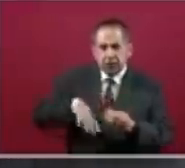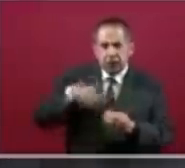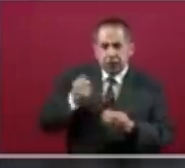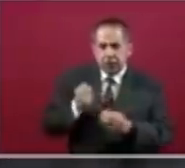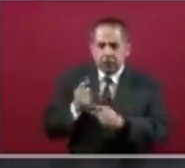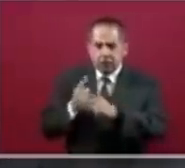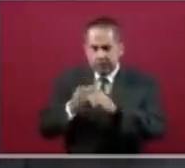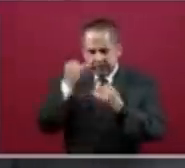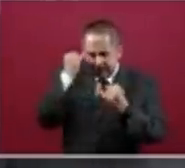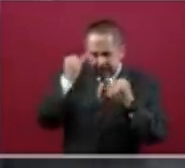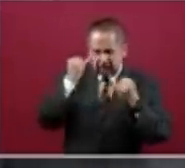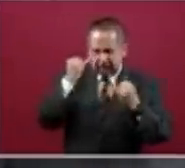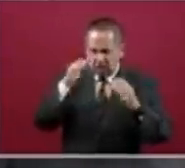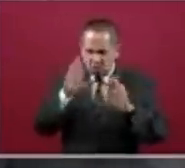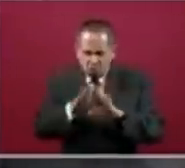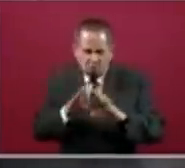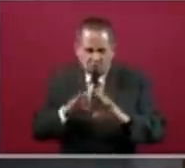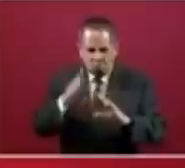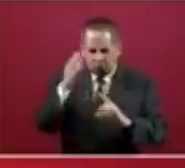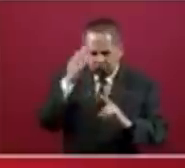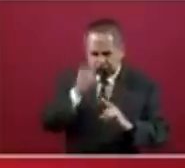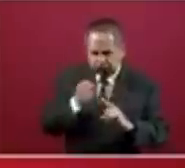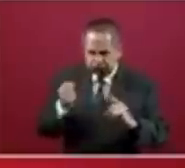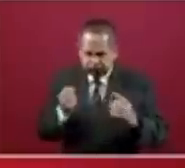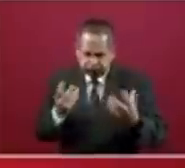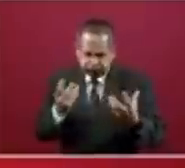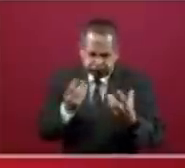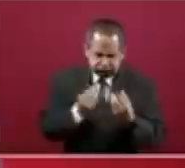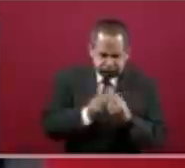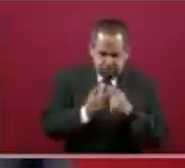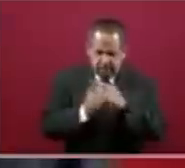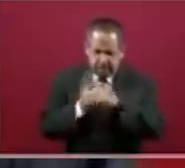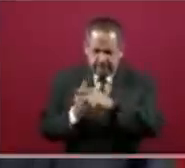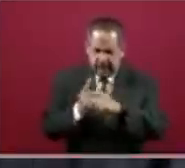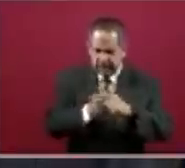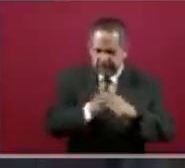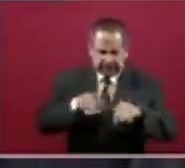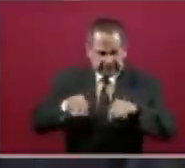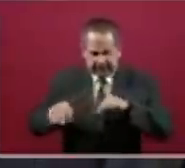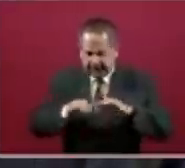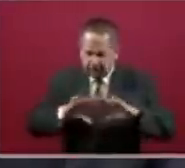nuestra imaginación, todo nuestro talento, todo nuestro trabajo